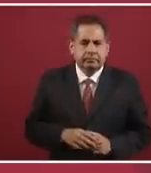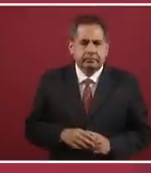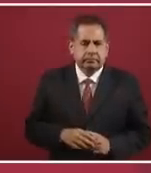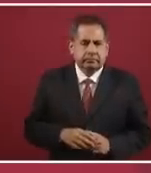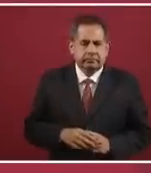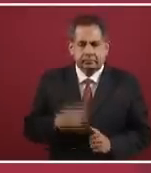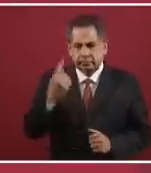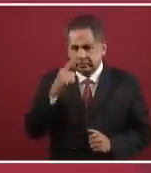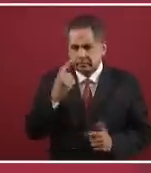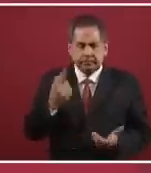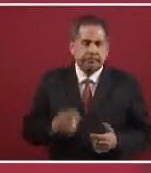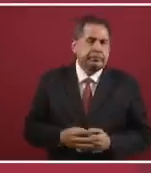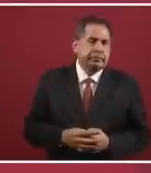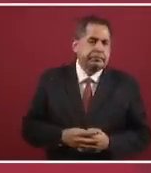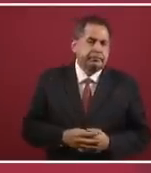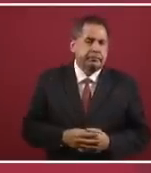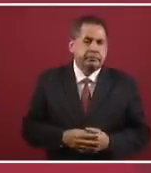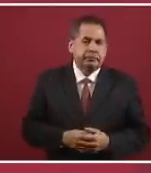para